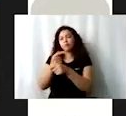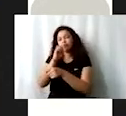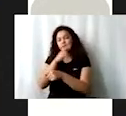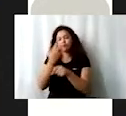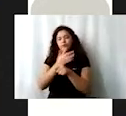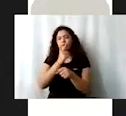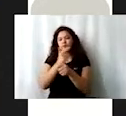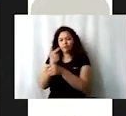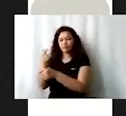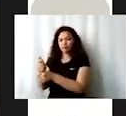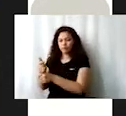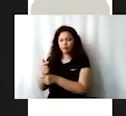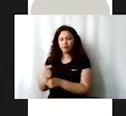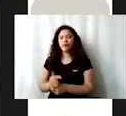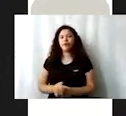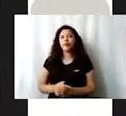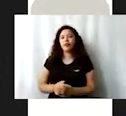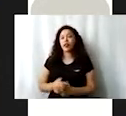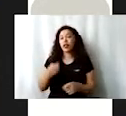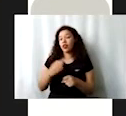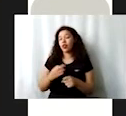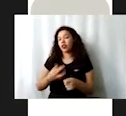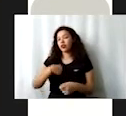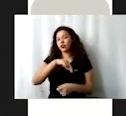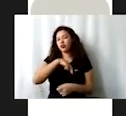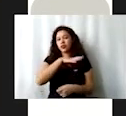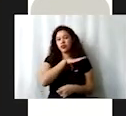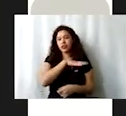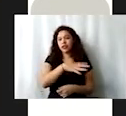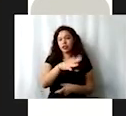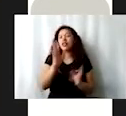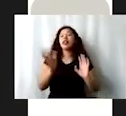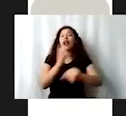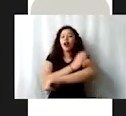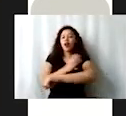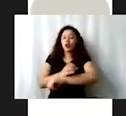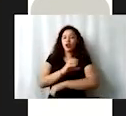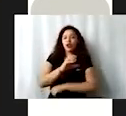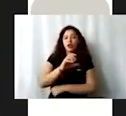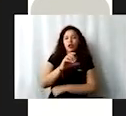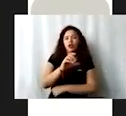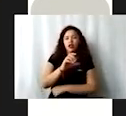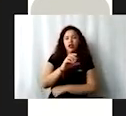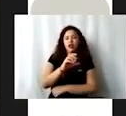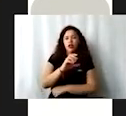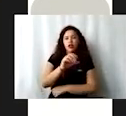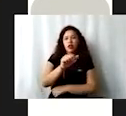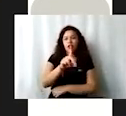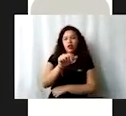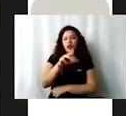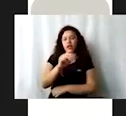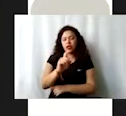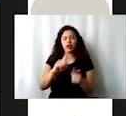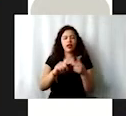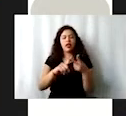como las que ahorita, a grosso modo, nuestros compañeros Luz, Adriana y Carlos